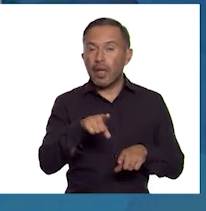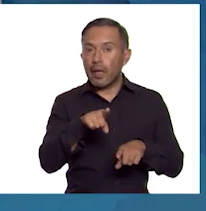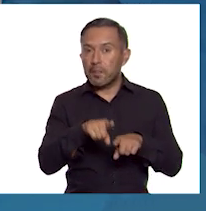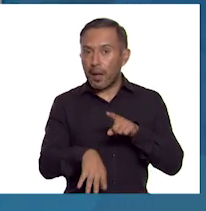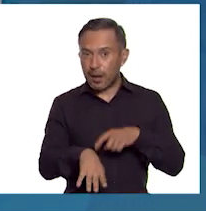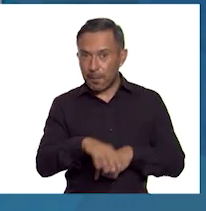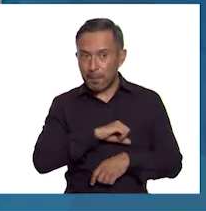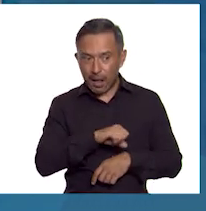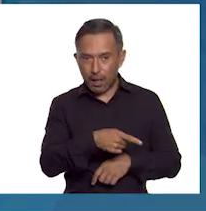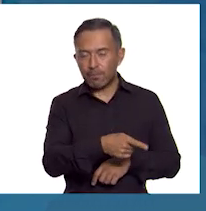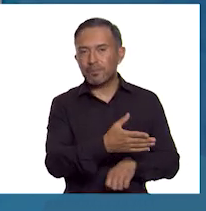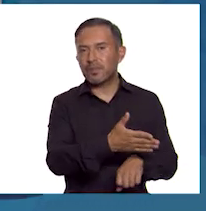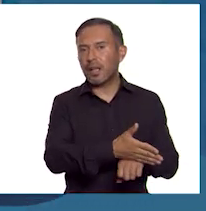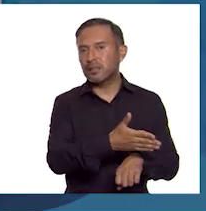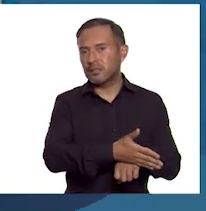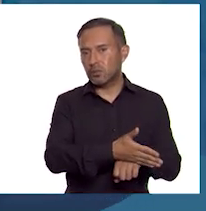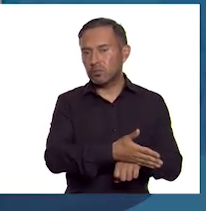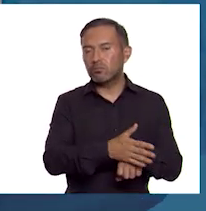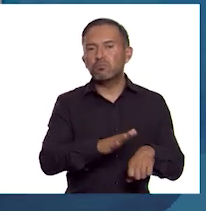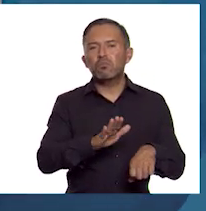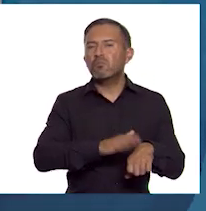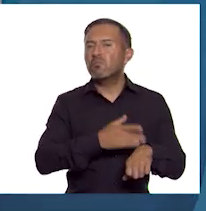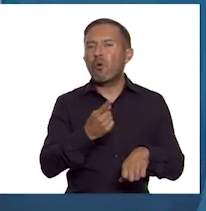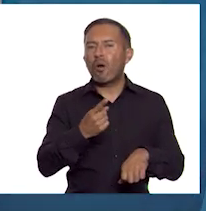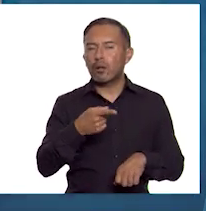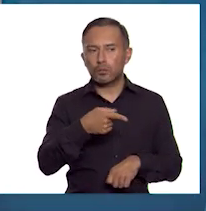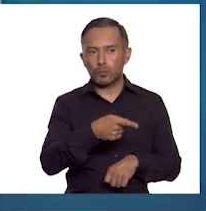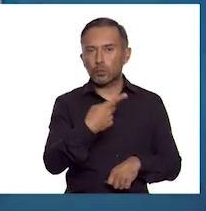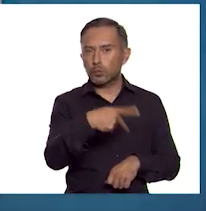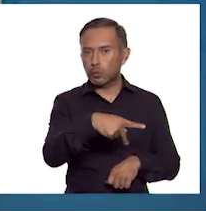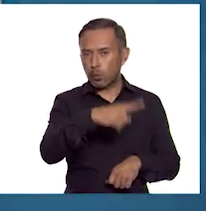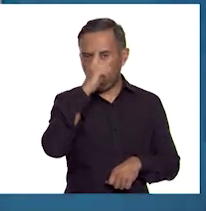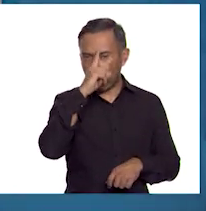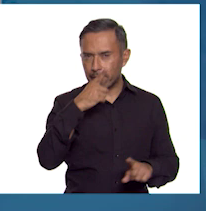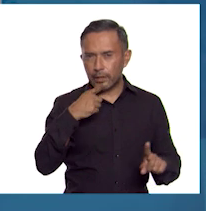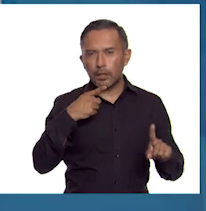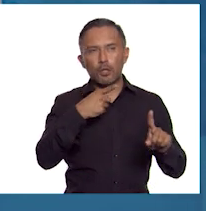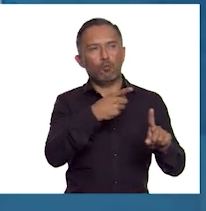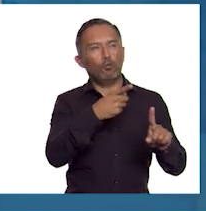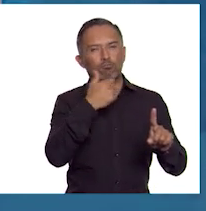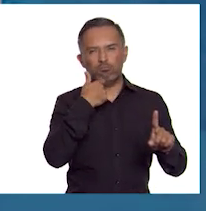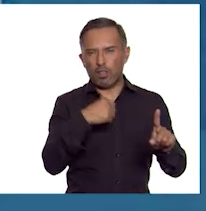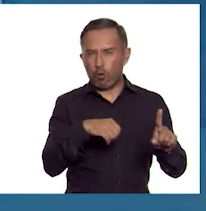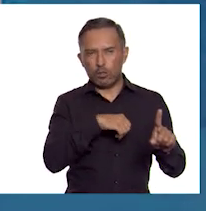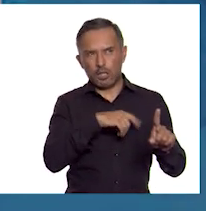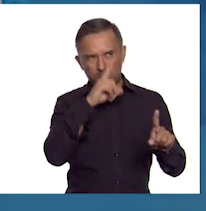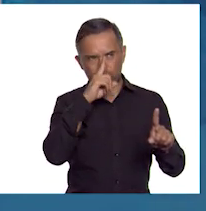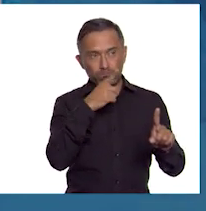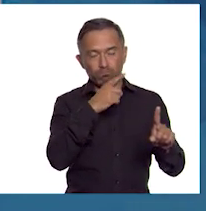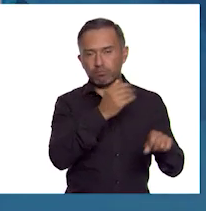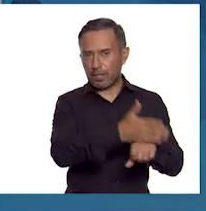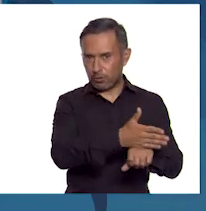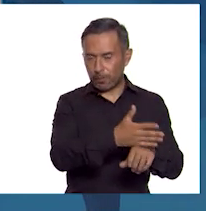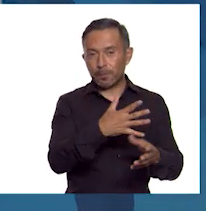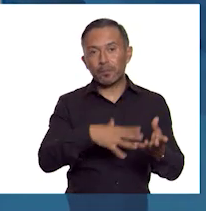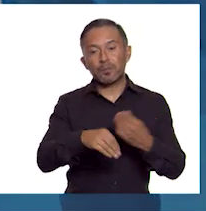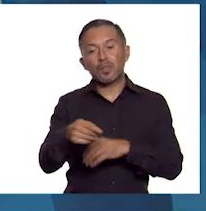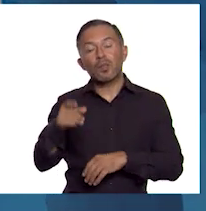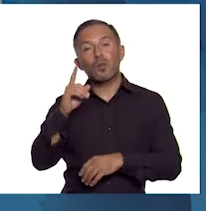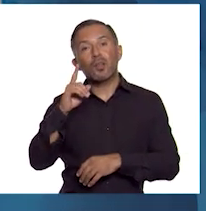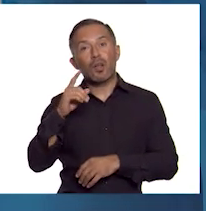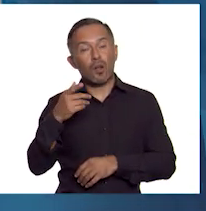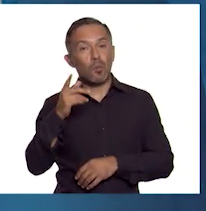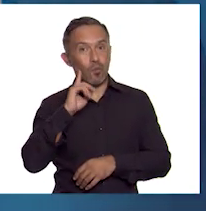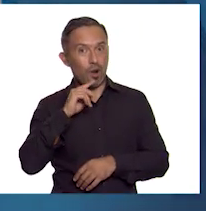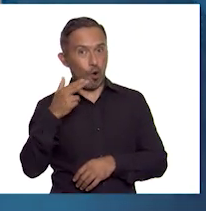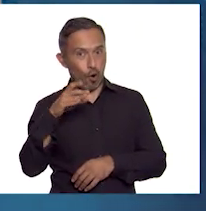castigada por estar centrada en cumplir sus objetivos de manera egoísta. En cambio, en la señora Hole, la hermana